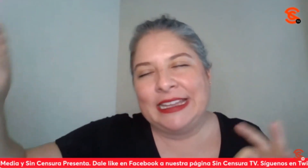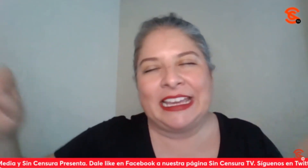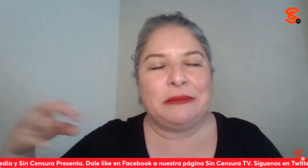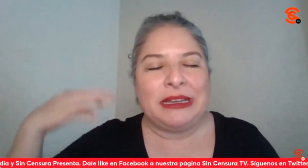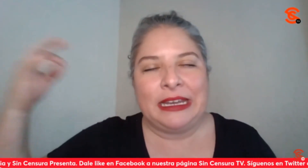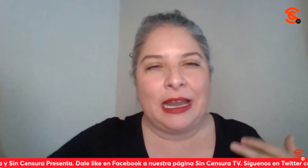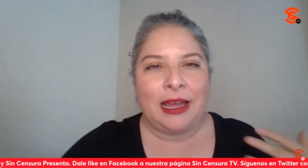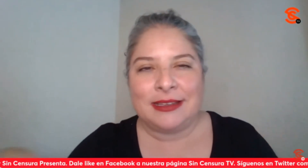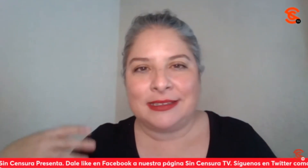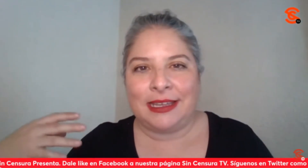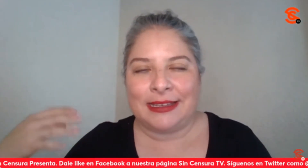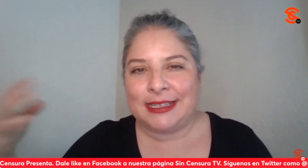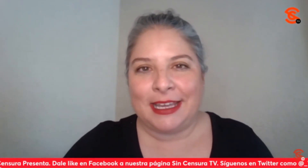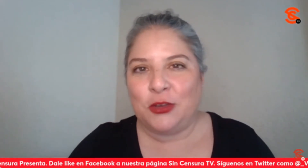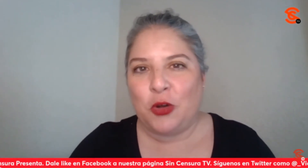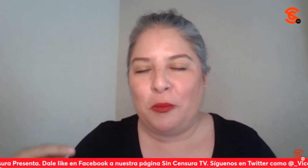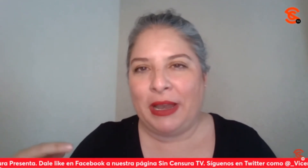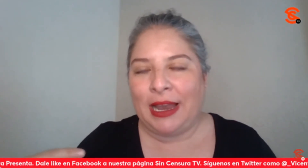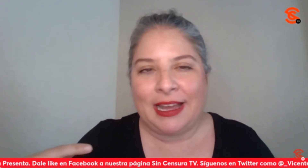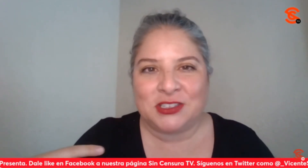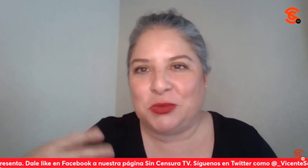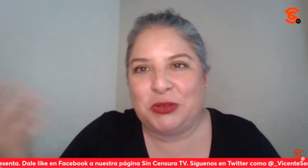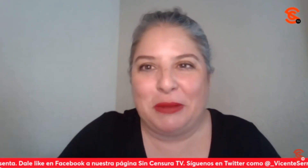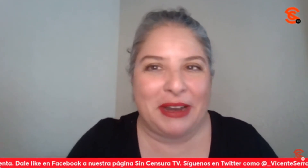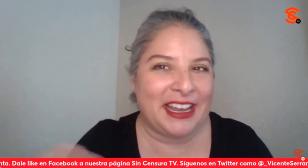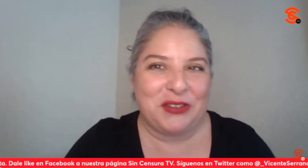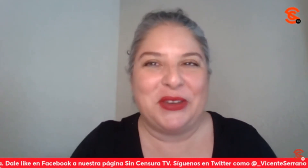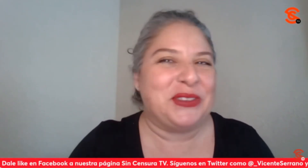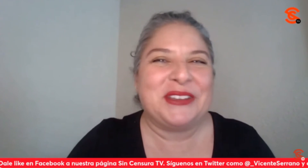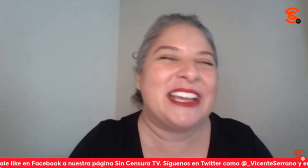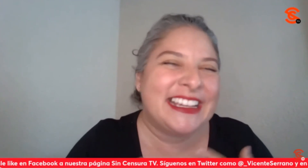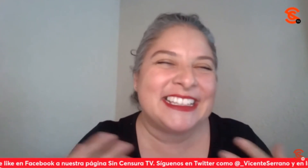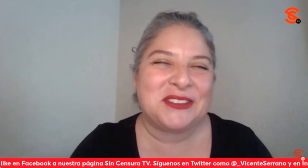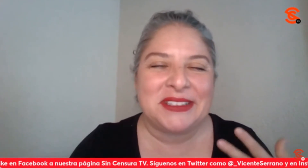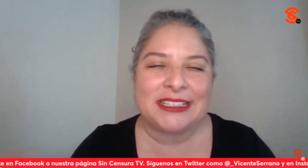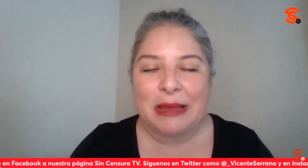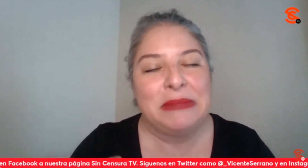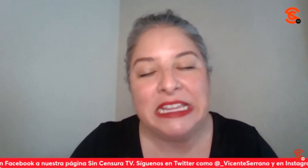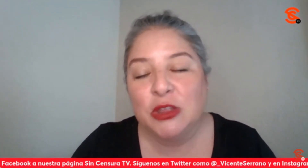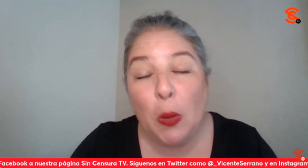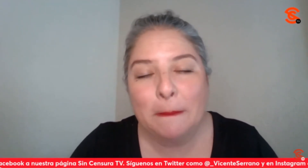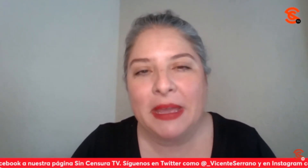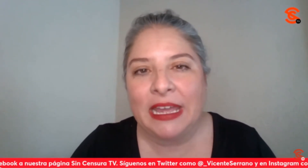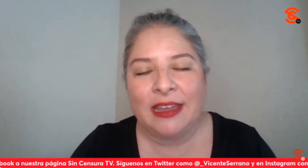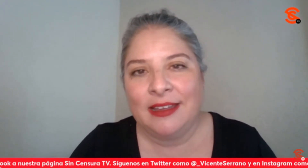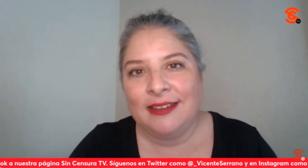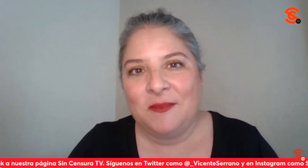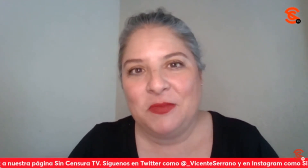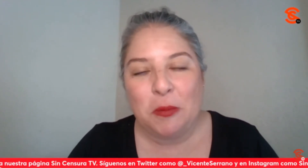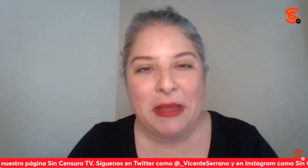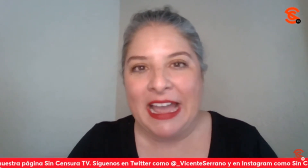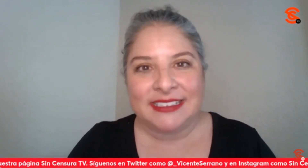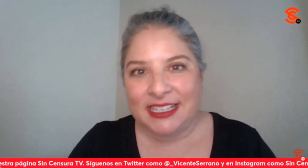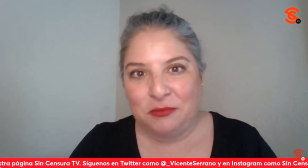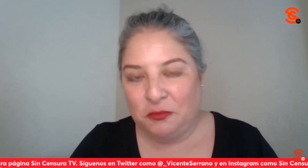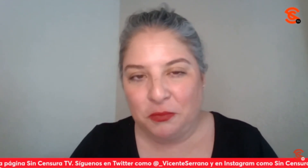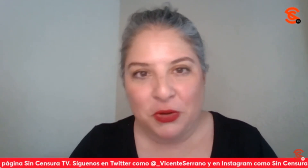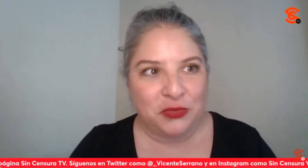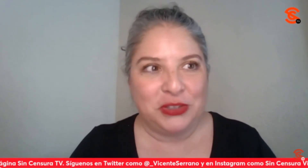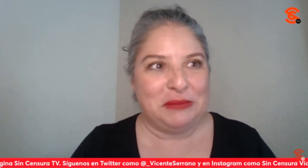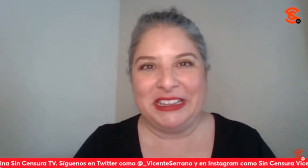en de qué manera hacer que yo compre la catsup de una marca o de otra. O sea, esas cosas a mí no me